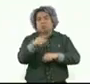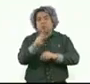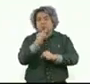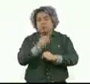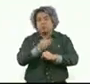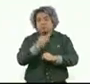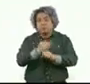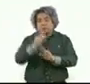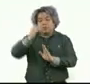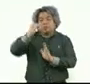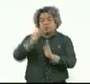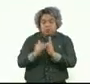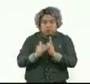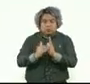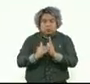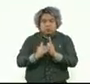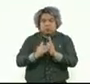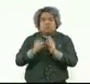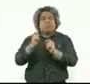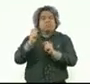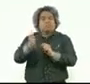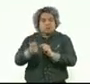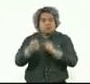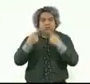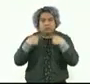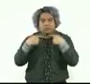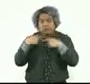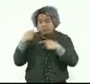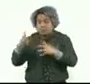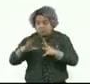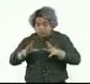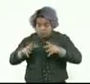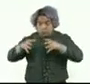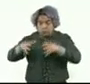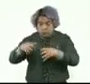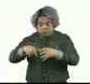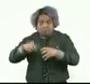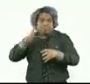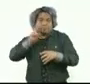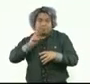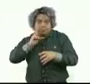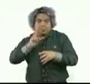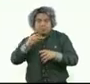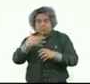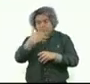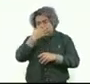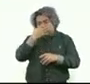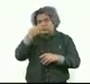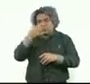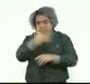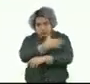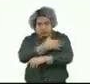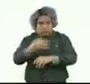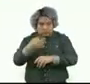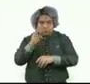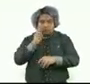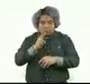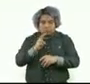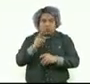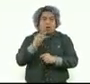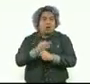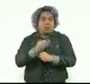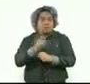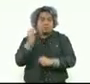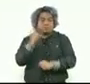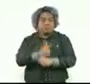bajando el porcentaje, es decir, del número total de personas que se hacen la prueba, el porcentaje de positivos es también menor. Entonces,